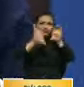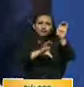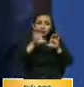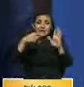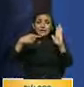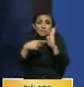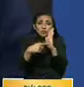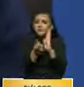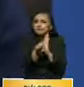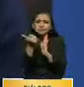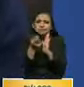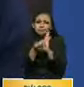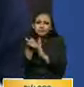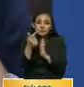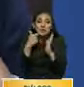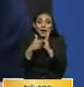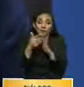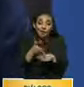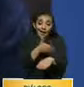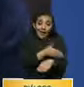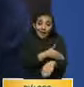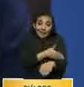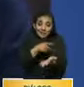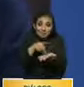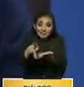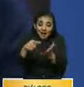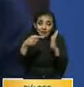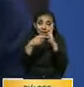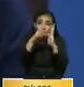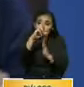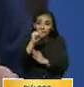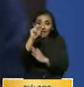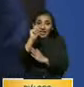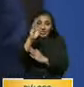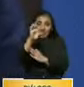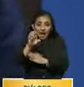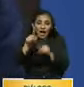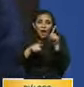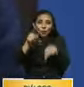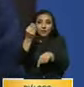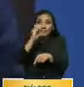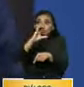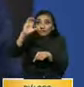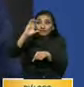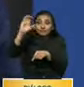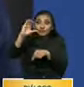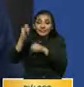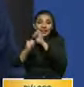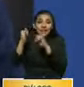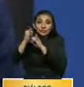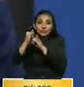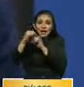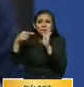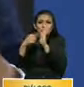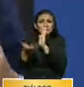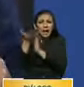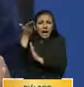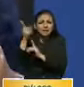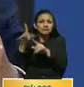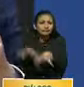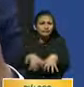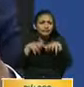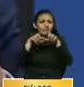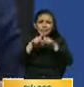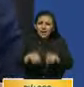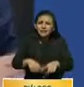de impuestos, el anticipo de impuesto a la renta, el impuesto a la salida de divisas, el impuesto verde, el impuesto a la tierra agrícola y